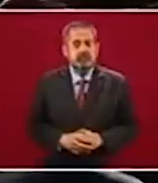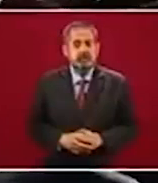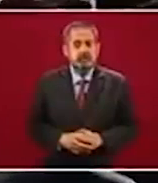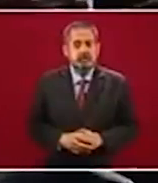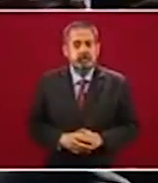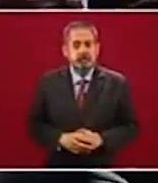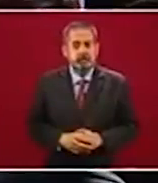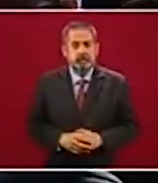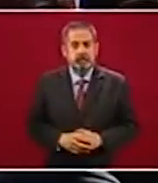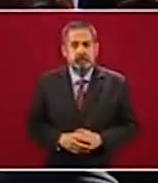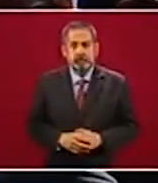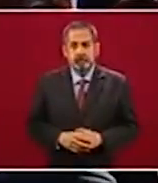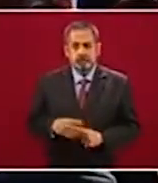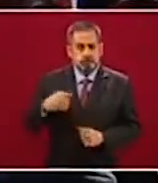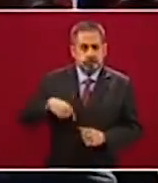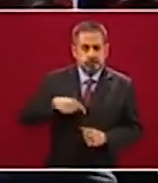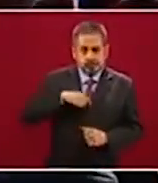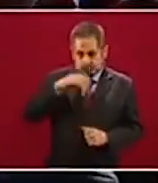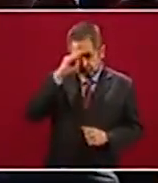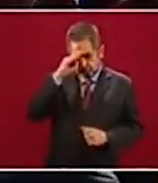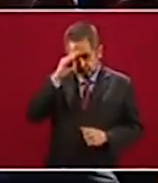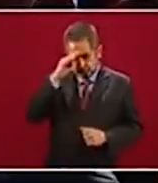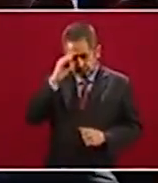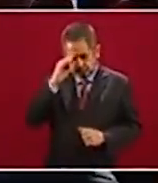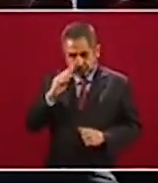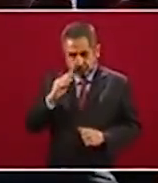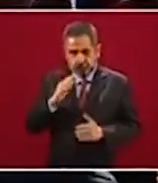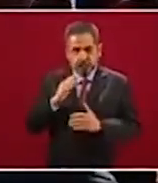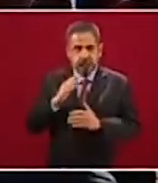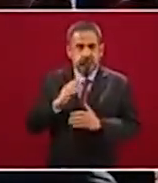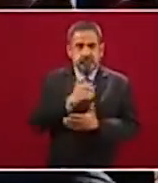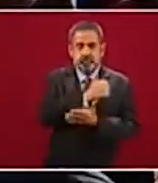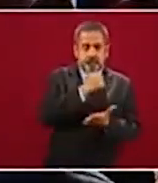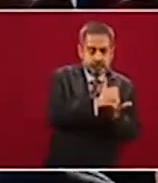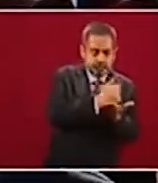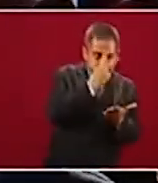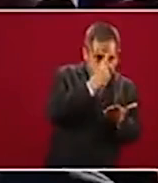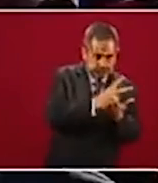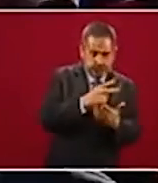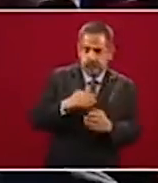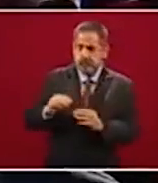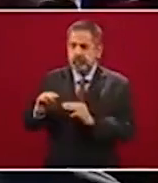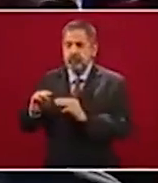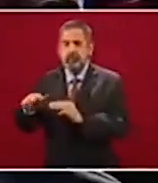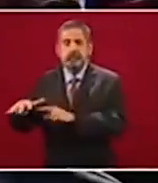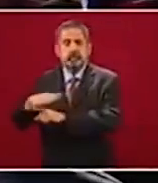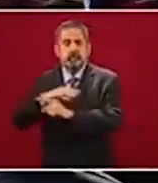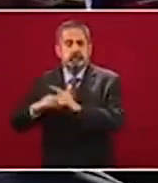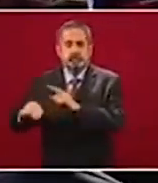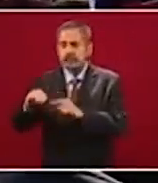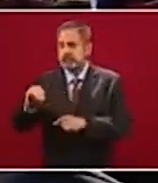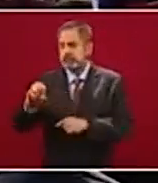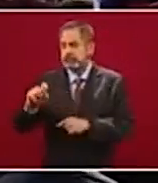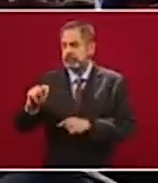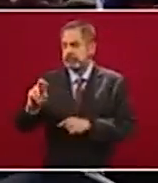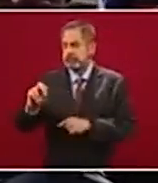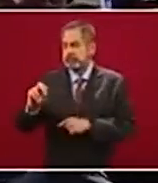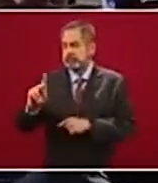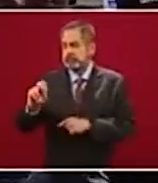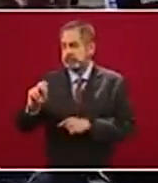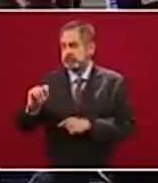hemos dividido la interconexión de ciudad de méxico y zona metropolitana del estado de méxico hacia